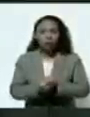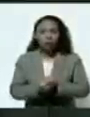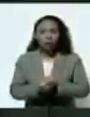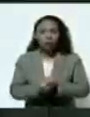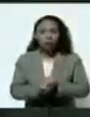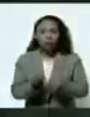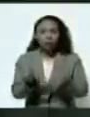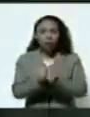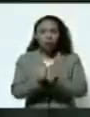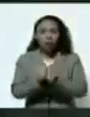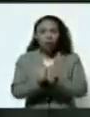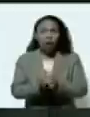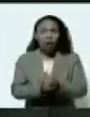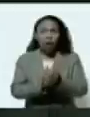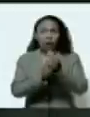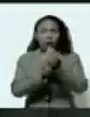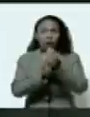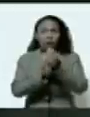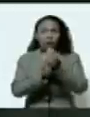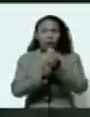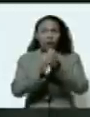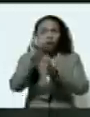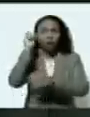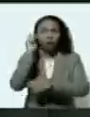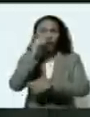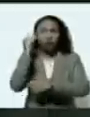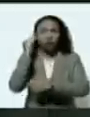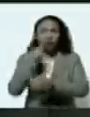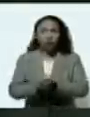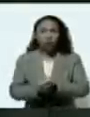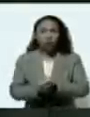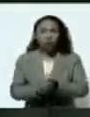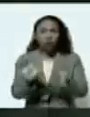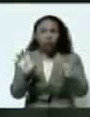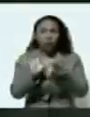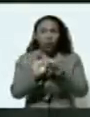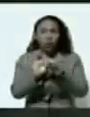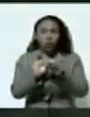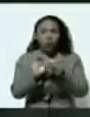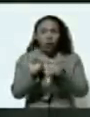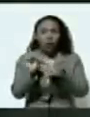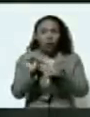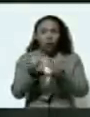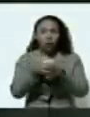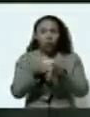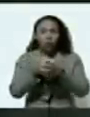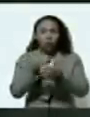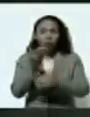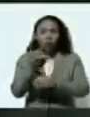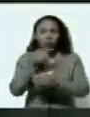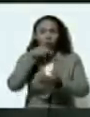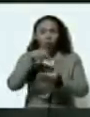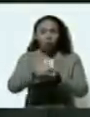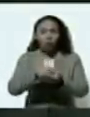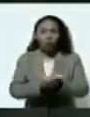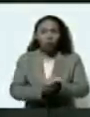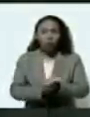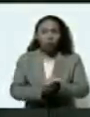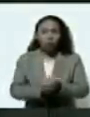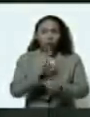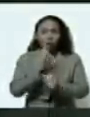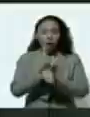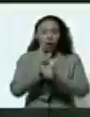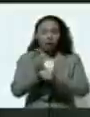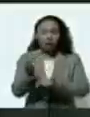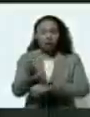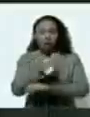con dirigentes, diputados, exdiputados vinculados a estos partidos que usted ha mencionado, una red